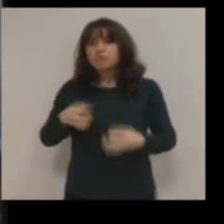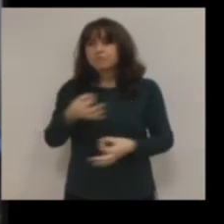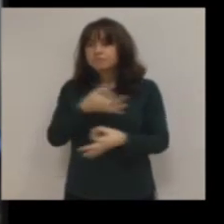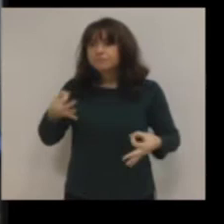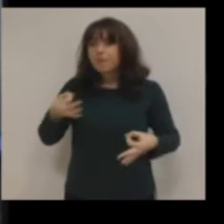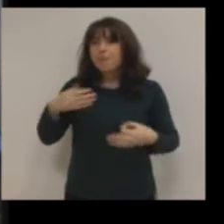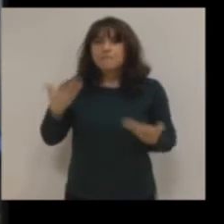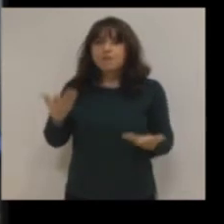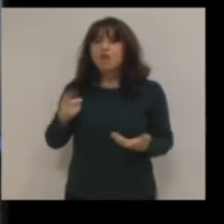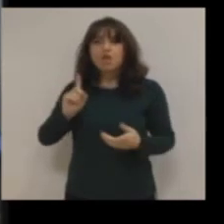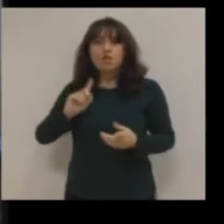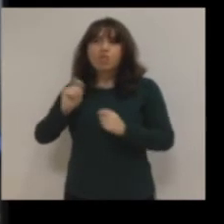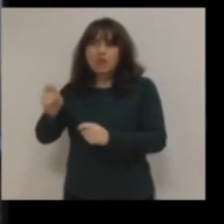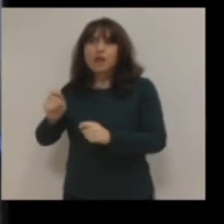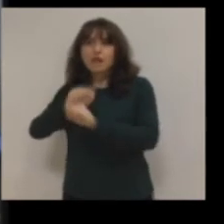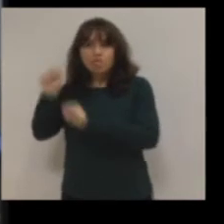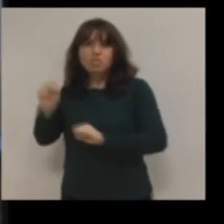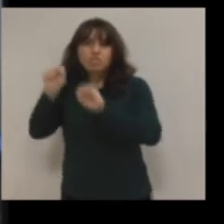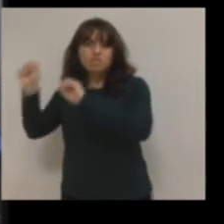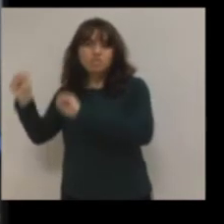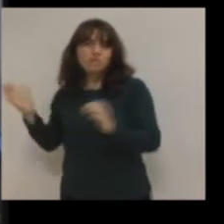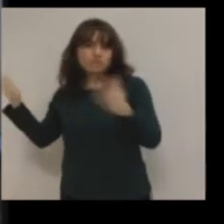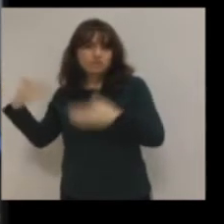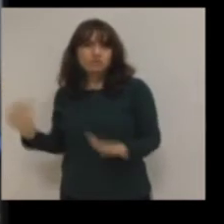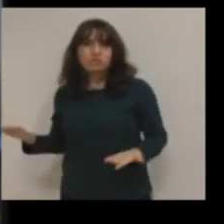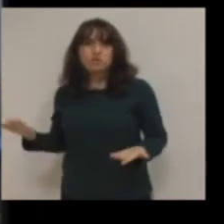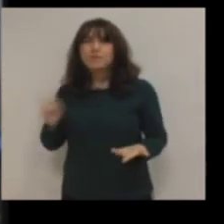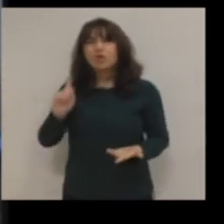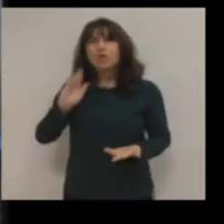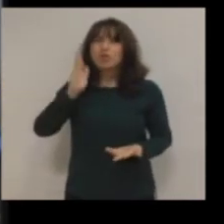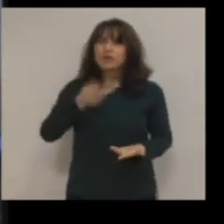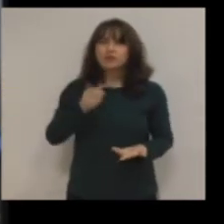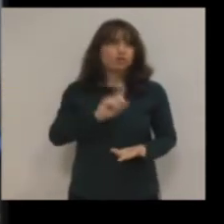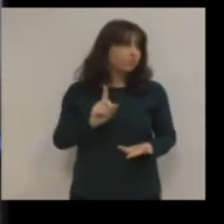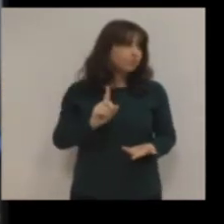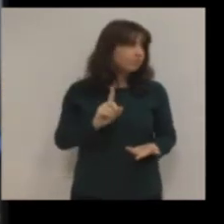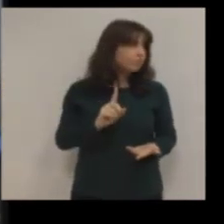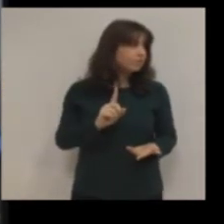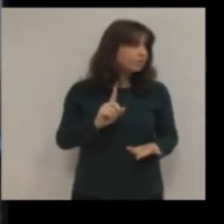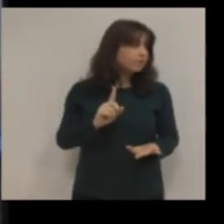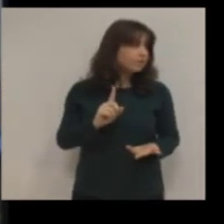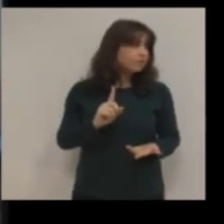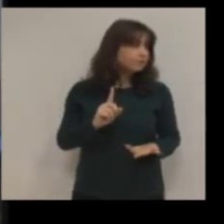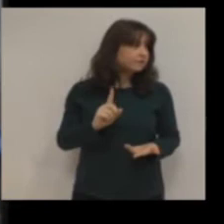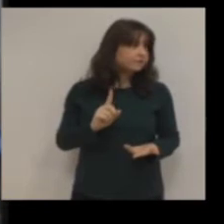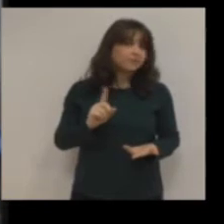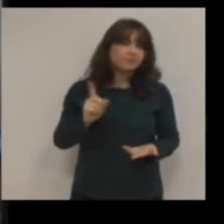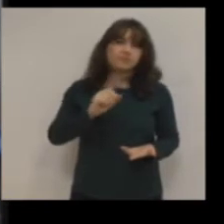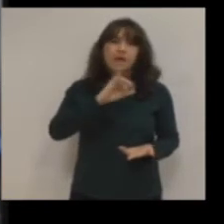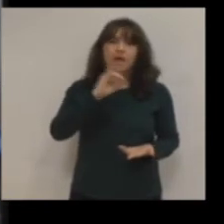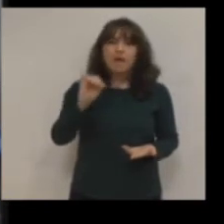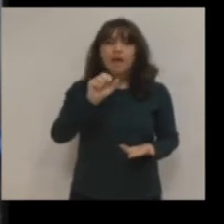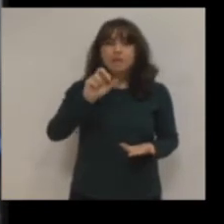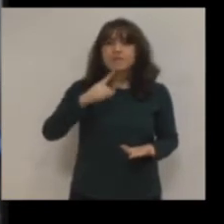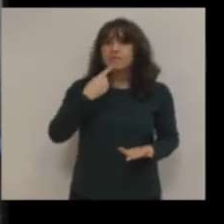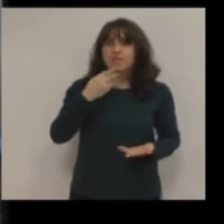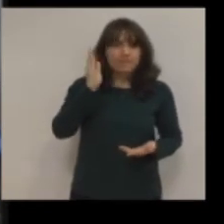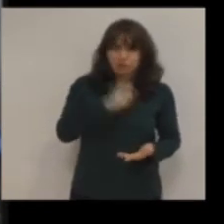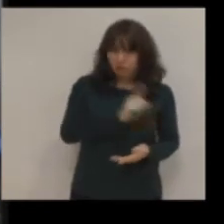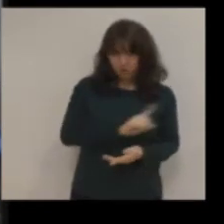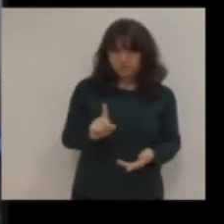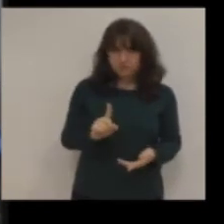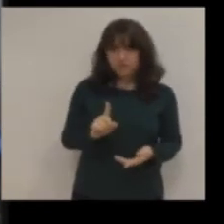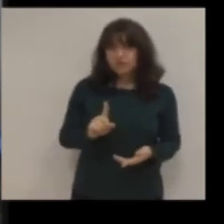indefensión. Pero eso, claro. meterlo como un delito, es que aquí estamos acostumbrados a meterlo en el Código Penal todo. Puede ser delito. Es una No puede actuación ser. administrativa.